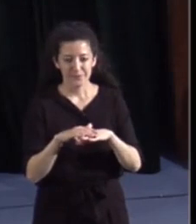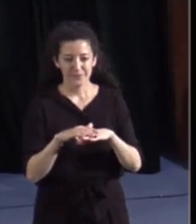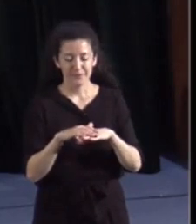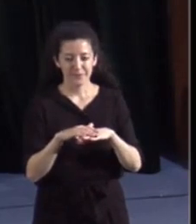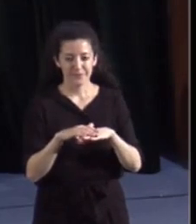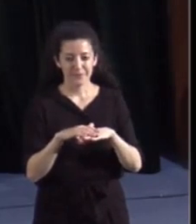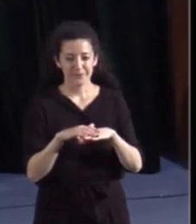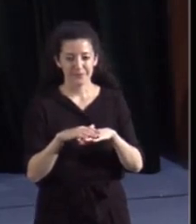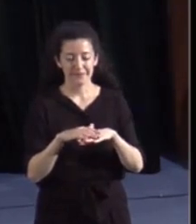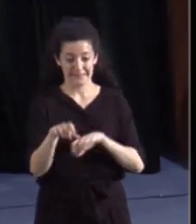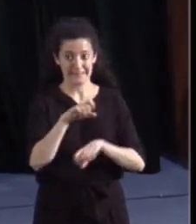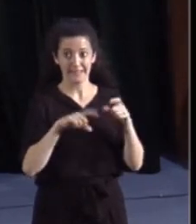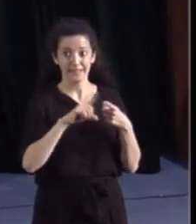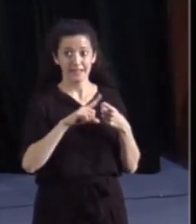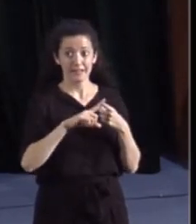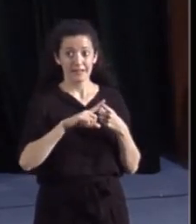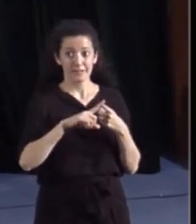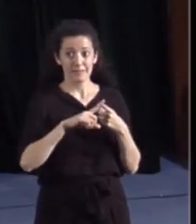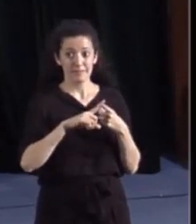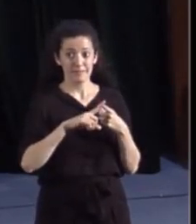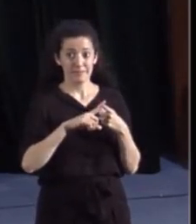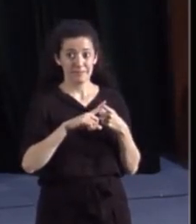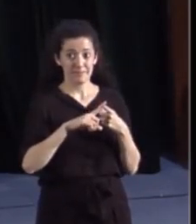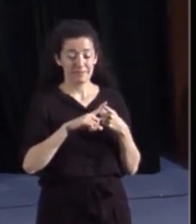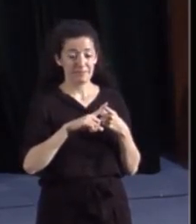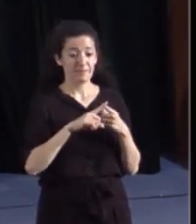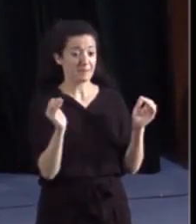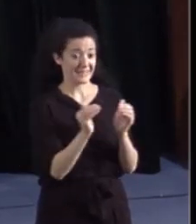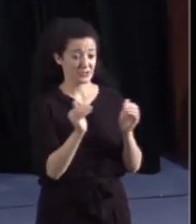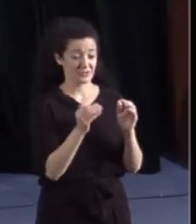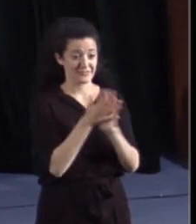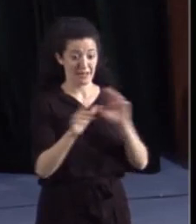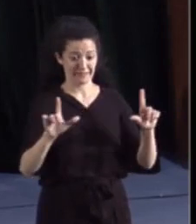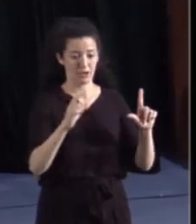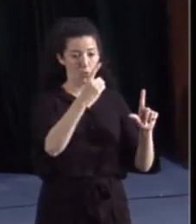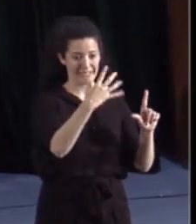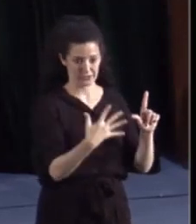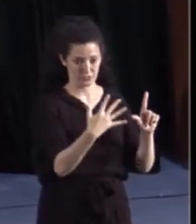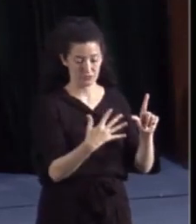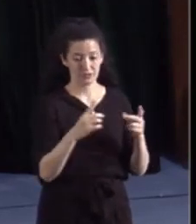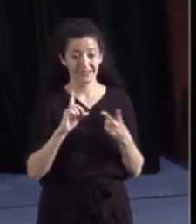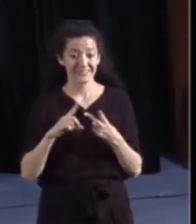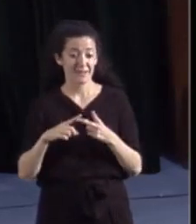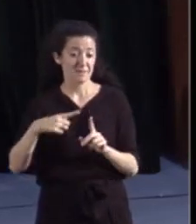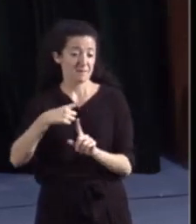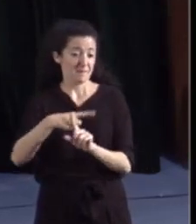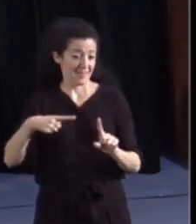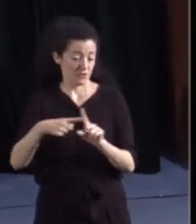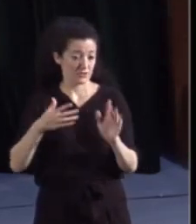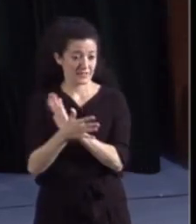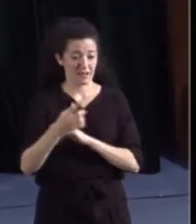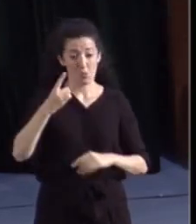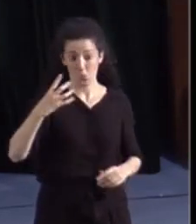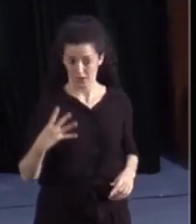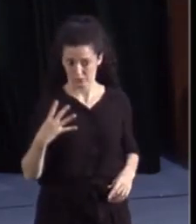un tamaño pequeño que es un quinto de la pantalla y un tamaño mediano que es un cuarto, tomando como referencia el hecho de que